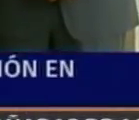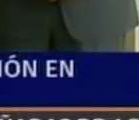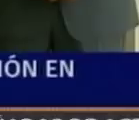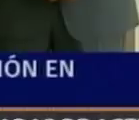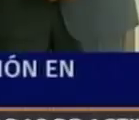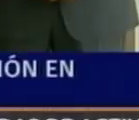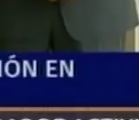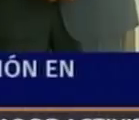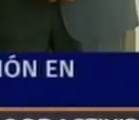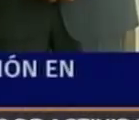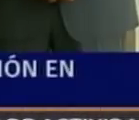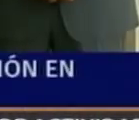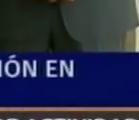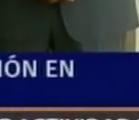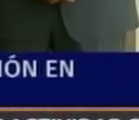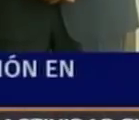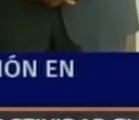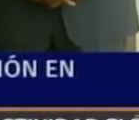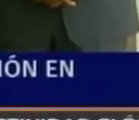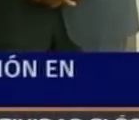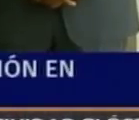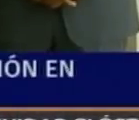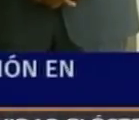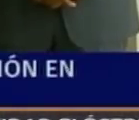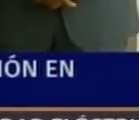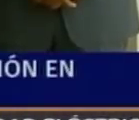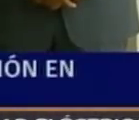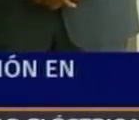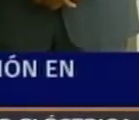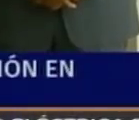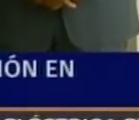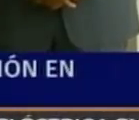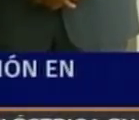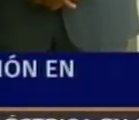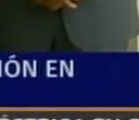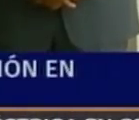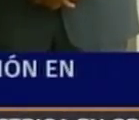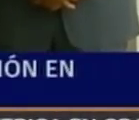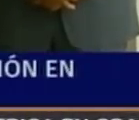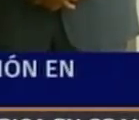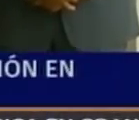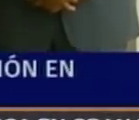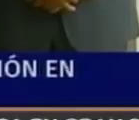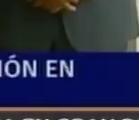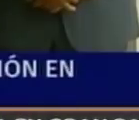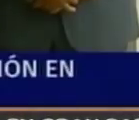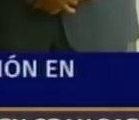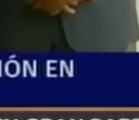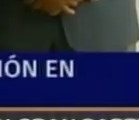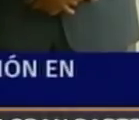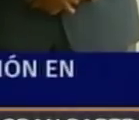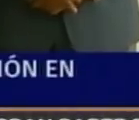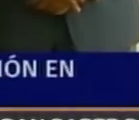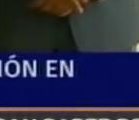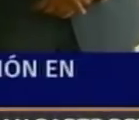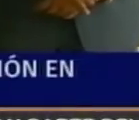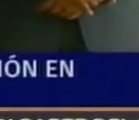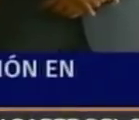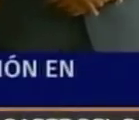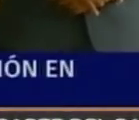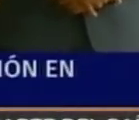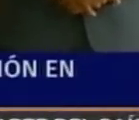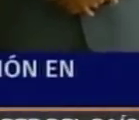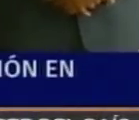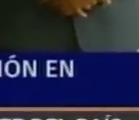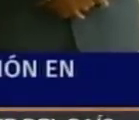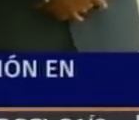inversión de Naciones Unidas en la infancia en Venezuela. Son 32 millones de dólares entre este año